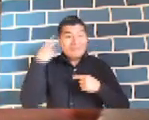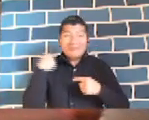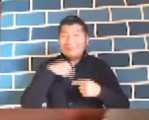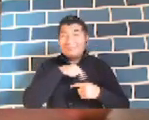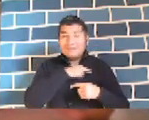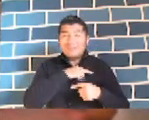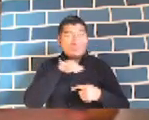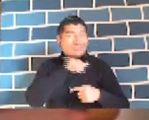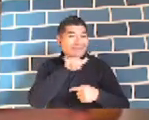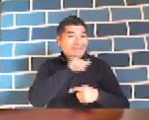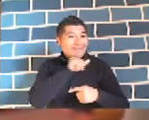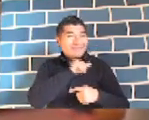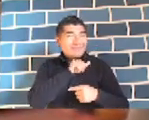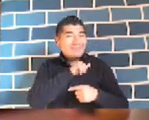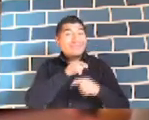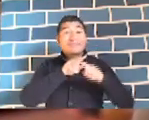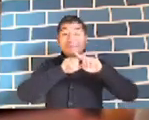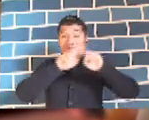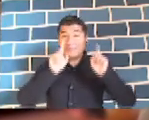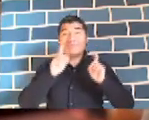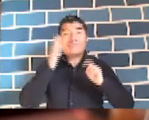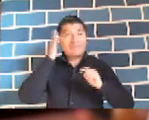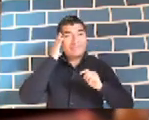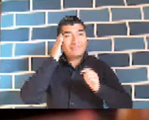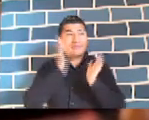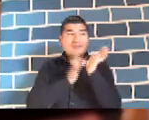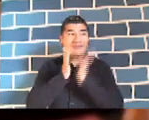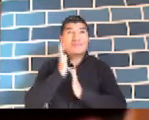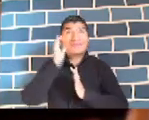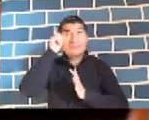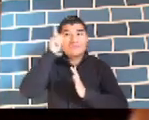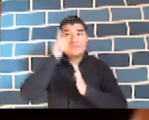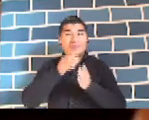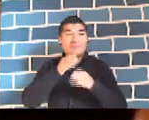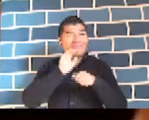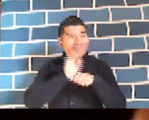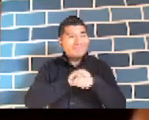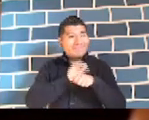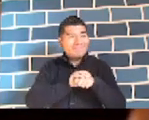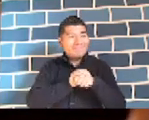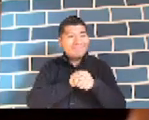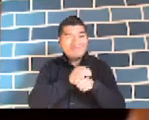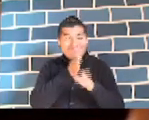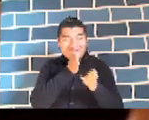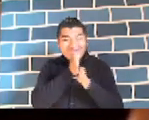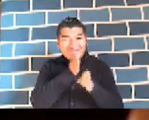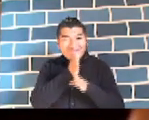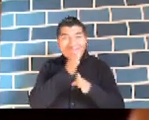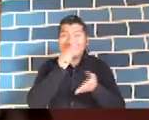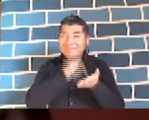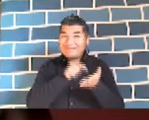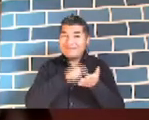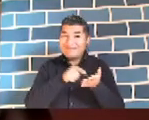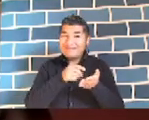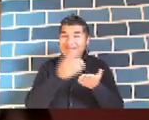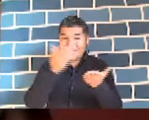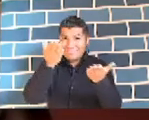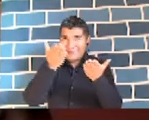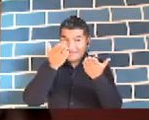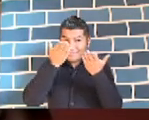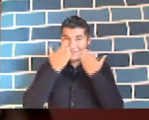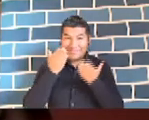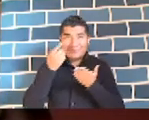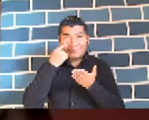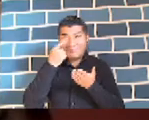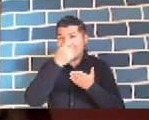nosotros sin embargo sabiendo que jesús ex es exigente aquí se nos provoca llevar a elevar